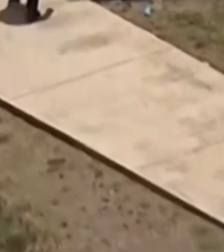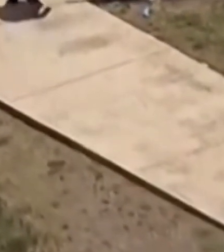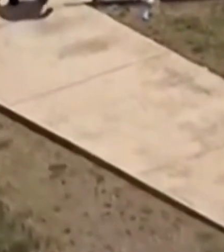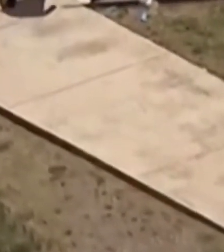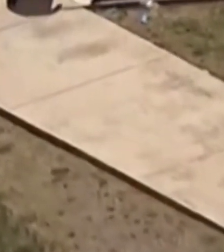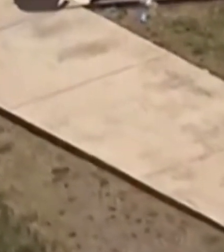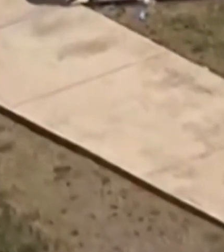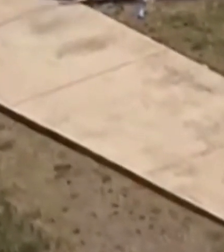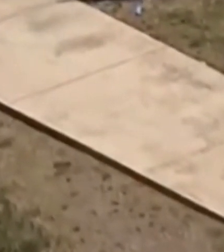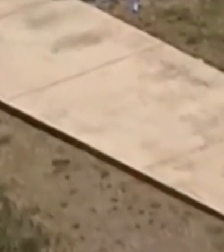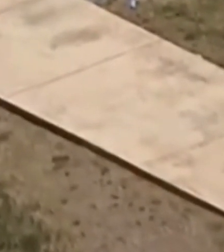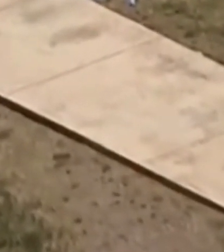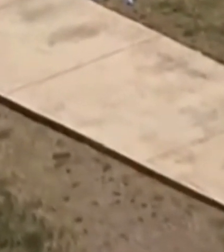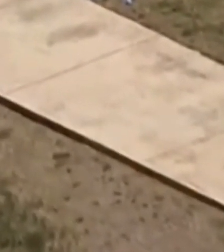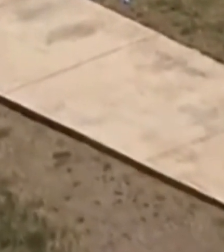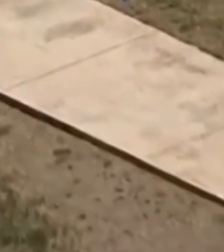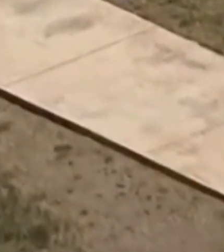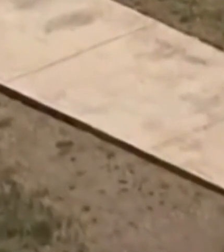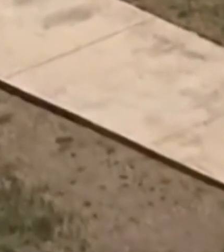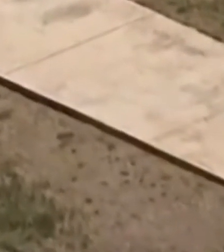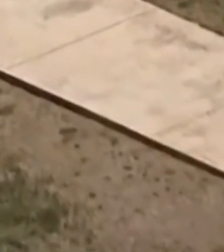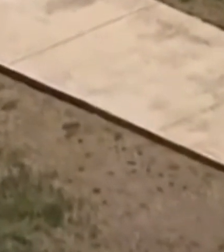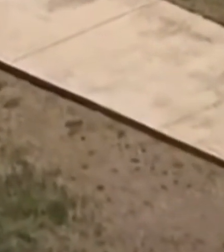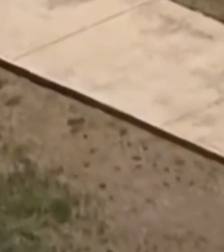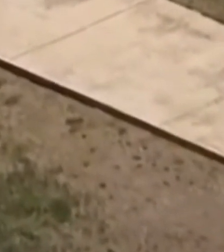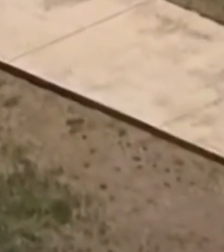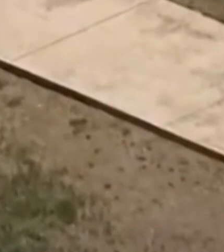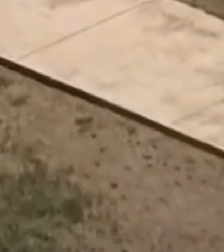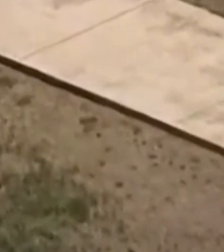adultos tras el tiroteo, por lo que consideró